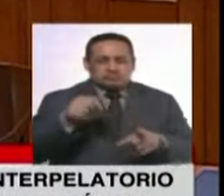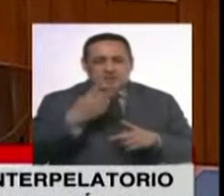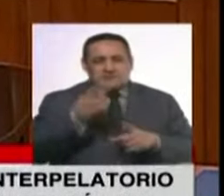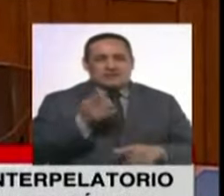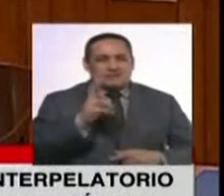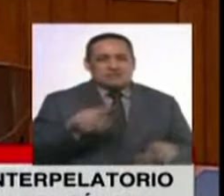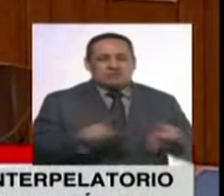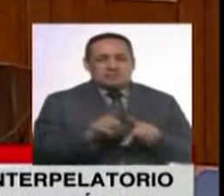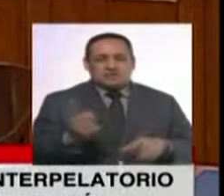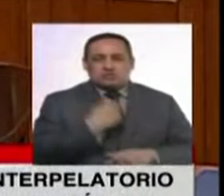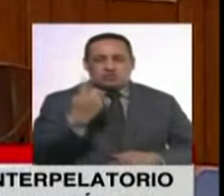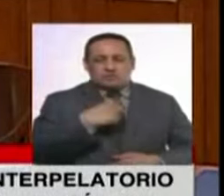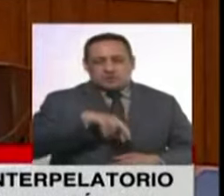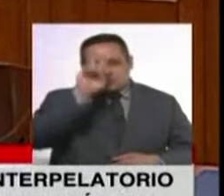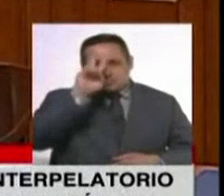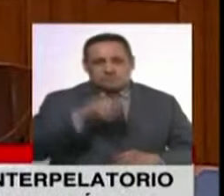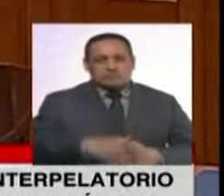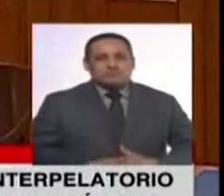la inseguridad del país